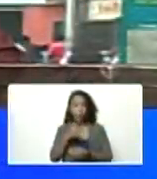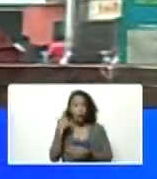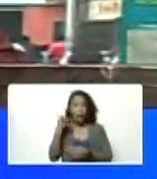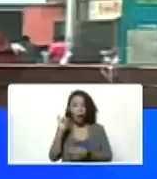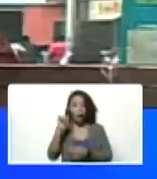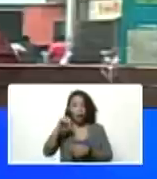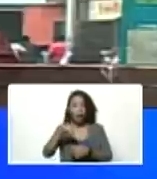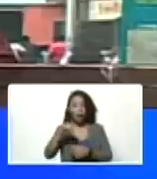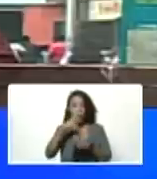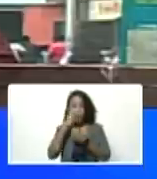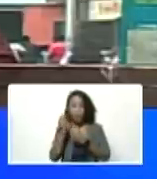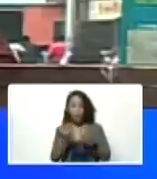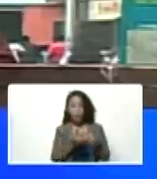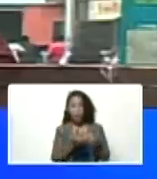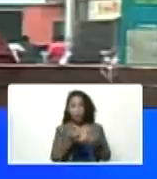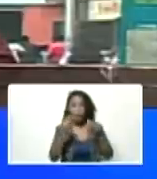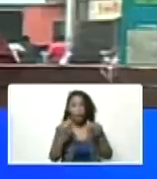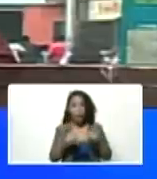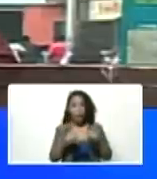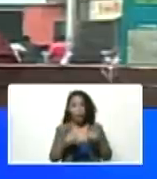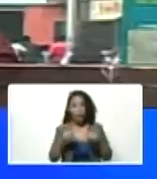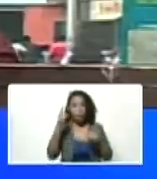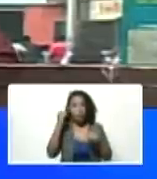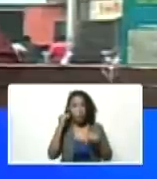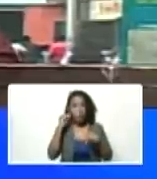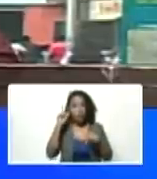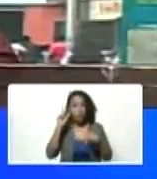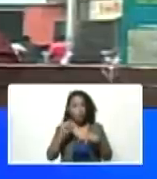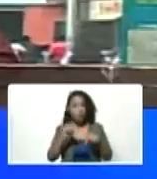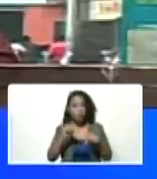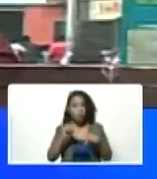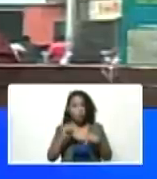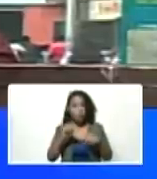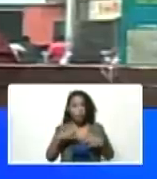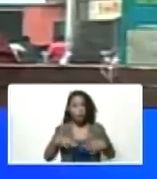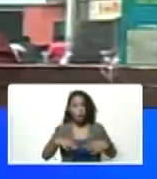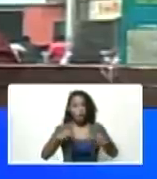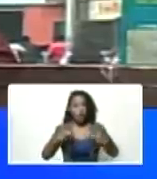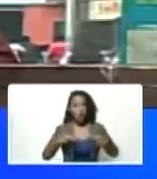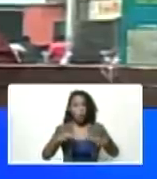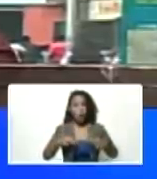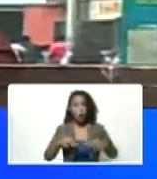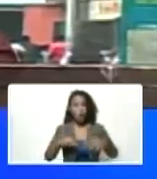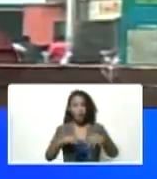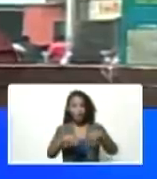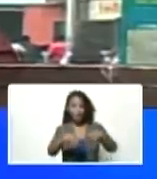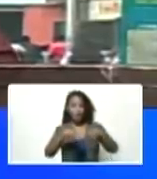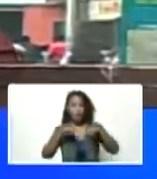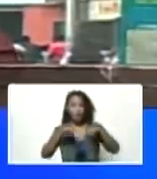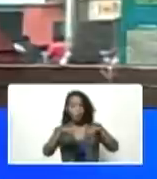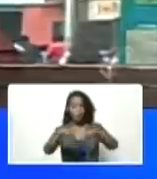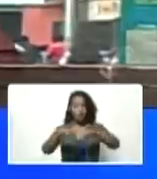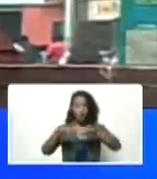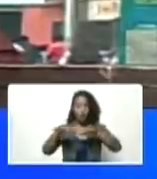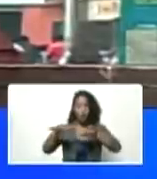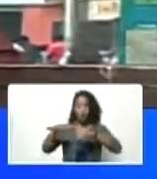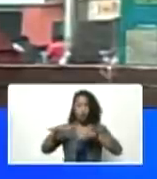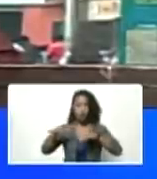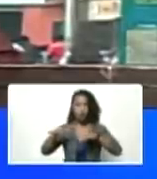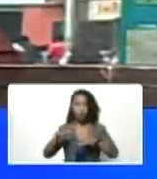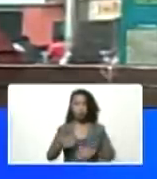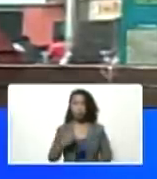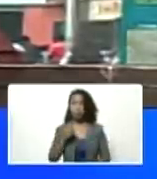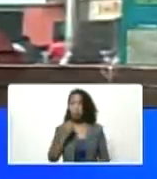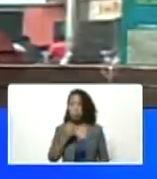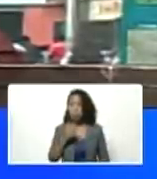tenemos invitadas a Gaby Orsini también. Una ropa exquisita. espectacular. Bueno,